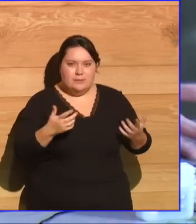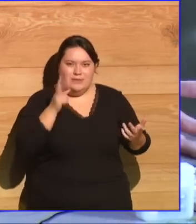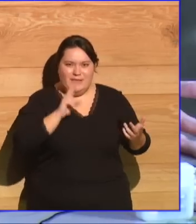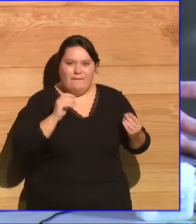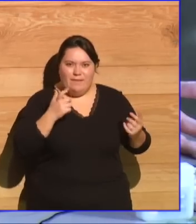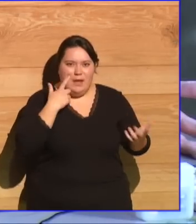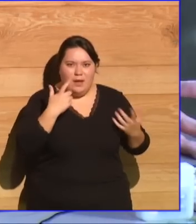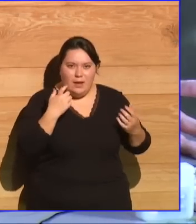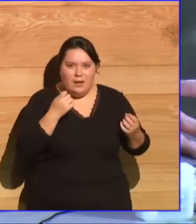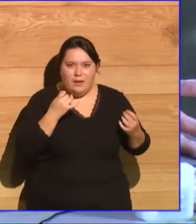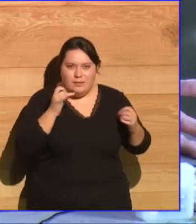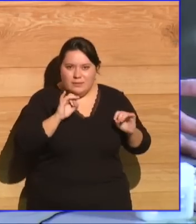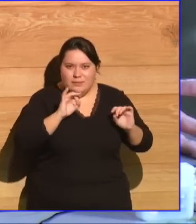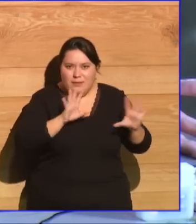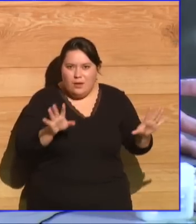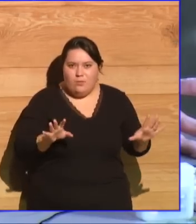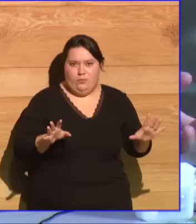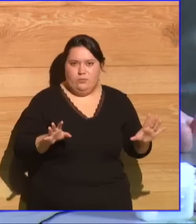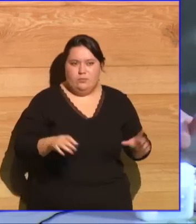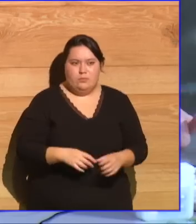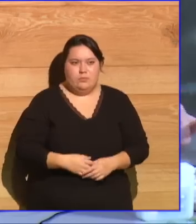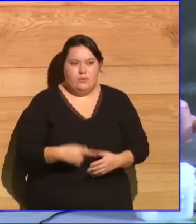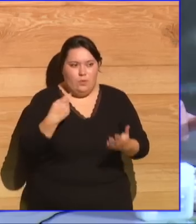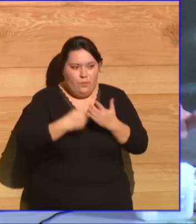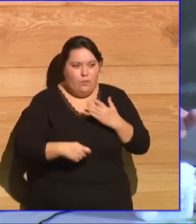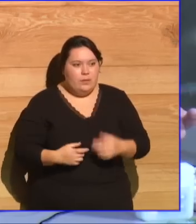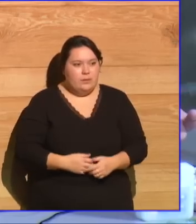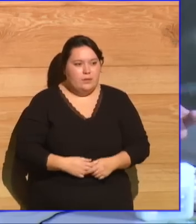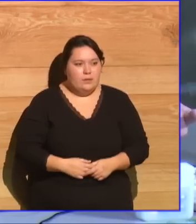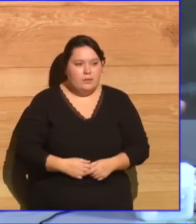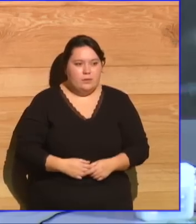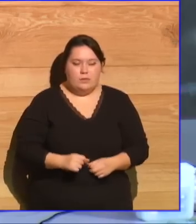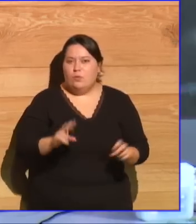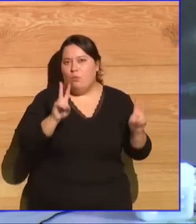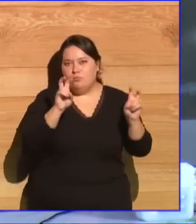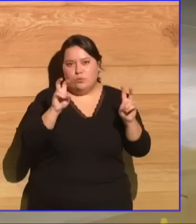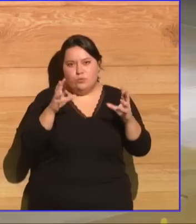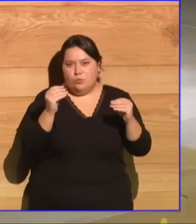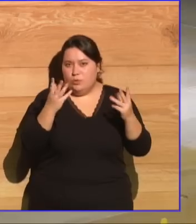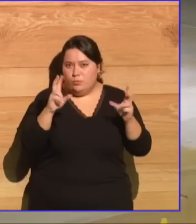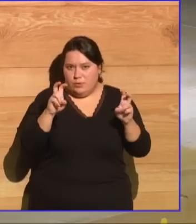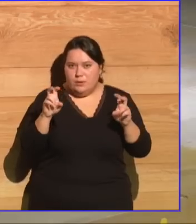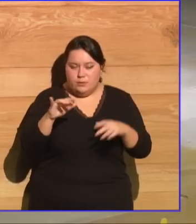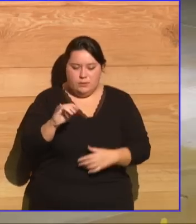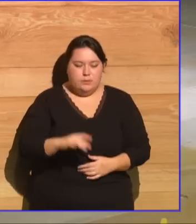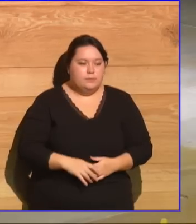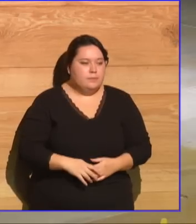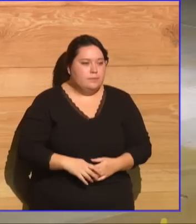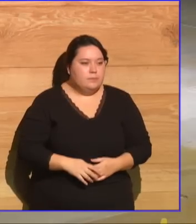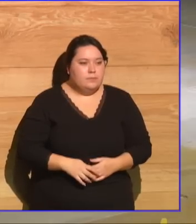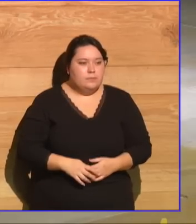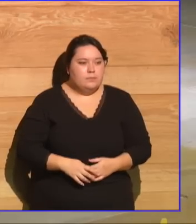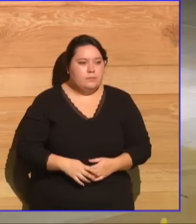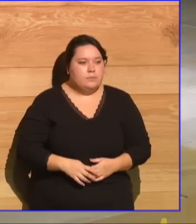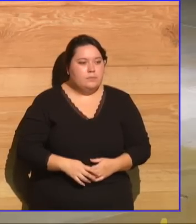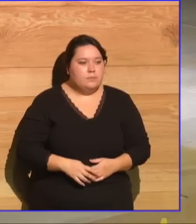muy jodida, que te toca de una forma muy fuerte. Jodida poniéndole muchísimas comillas. Muchas comillas. Un mogollón de comillas. Muchas comillas. Entonces no es exactamente que